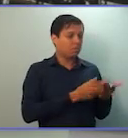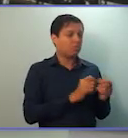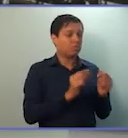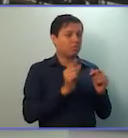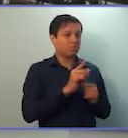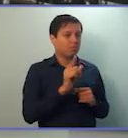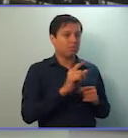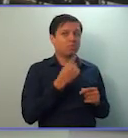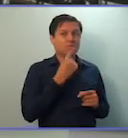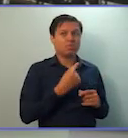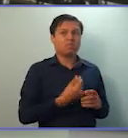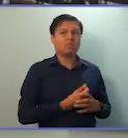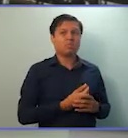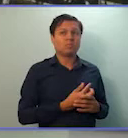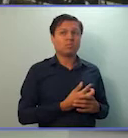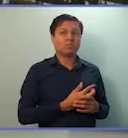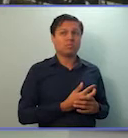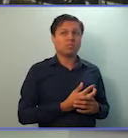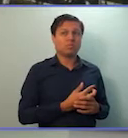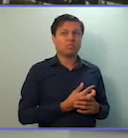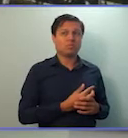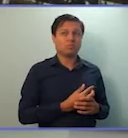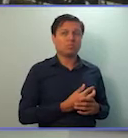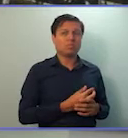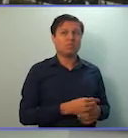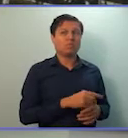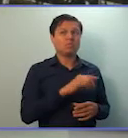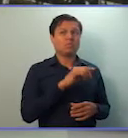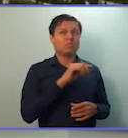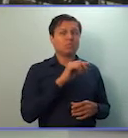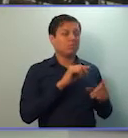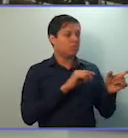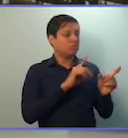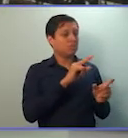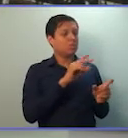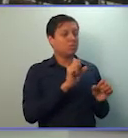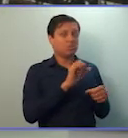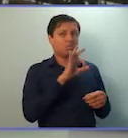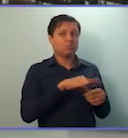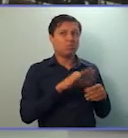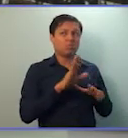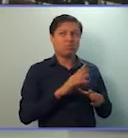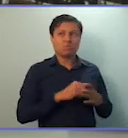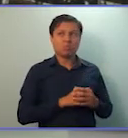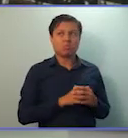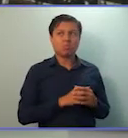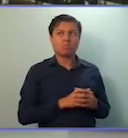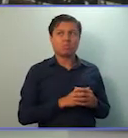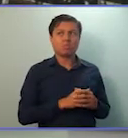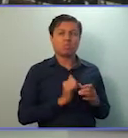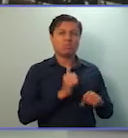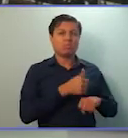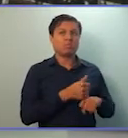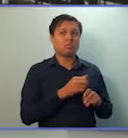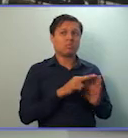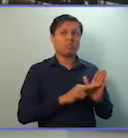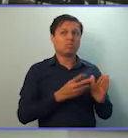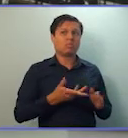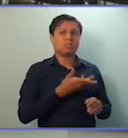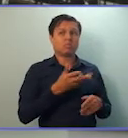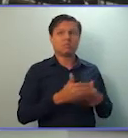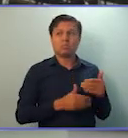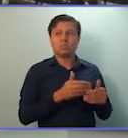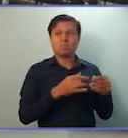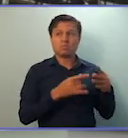las personas que tienen un documento único de identidad vigente que pudieran ejercer el voto pero se establecieron ciertos criterios que para todo